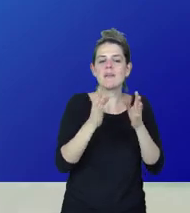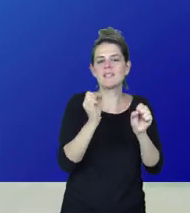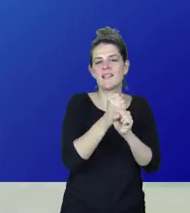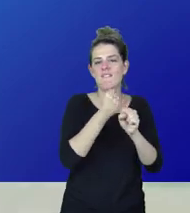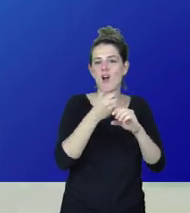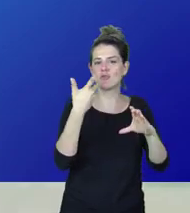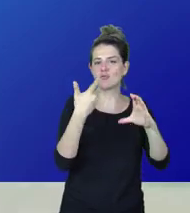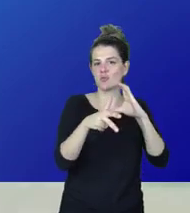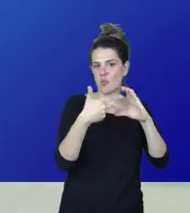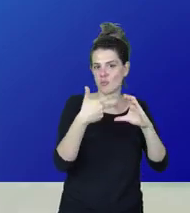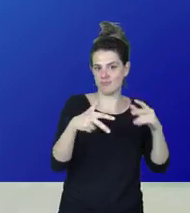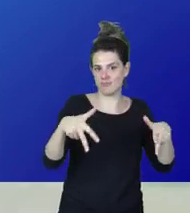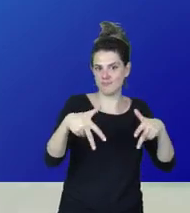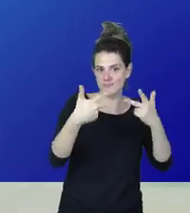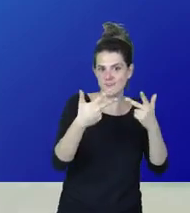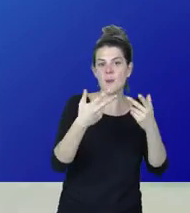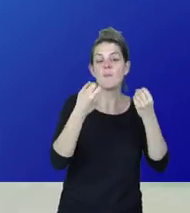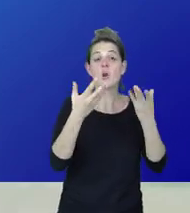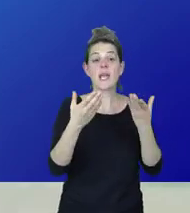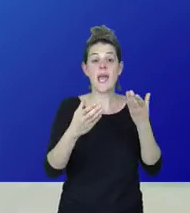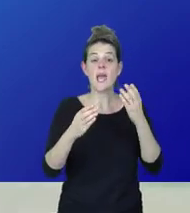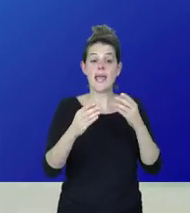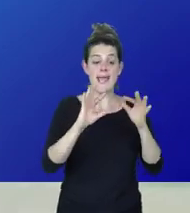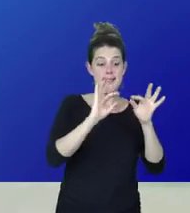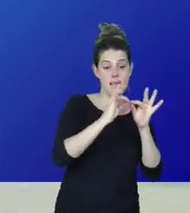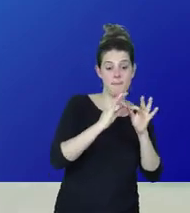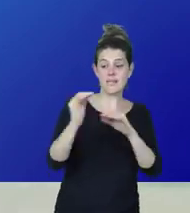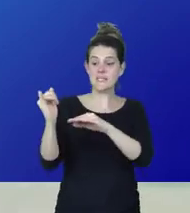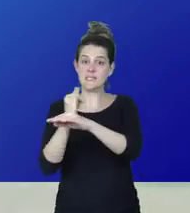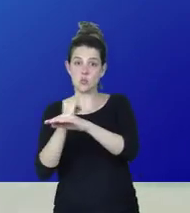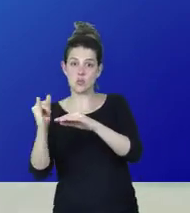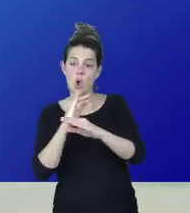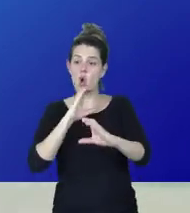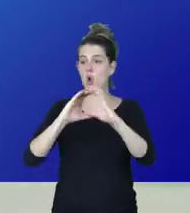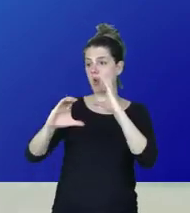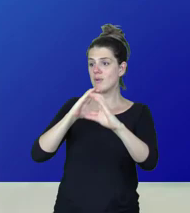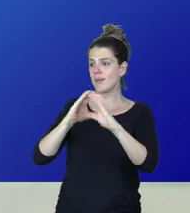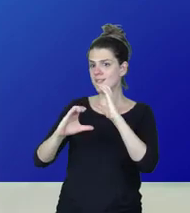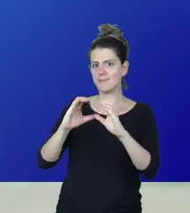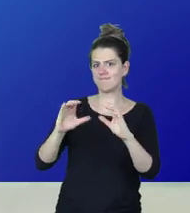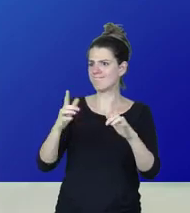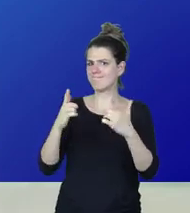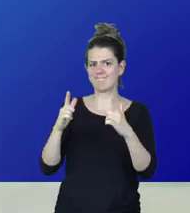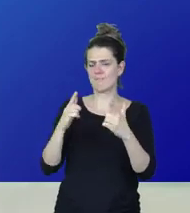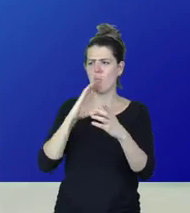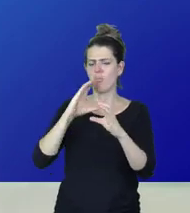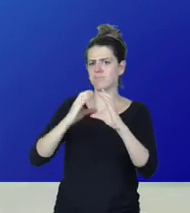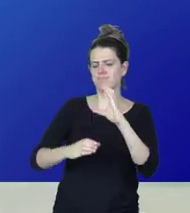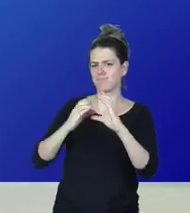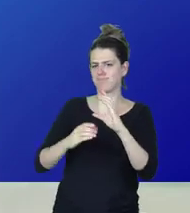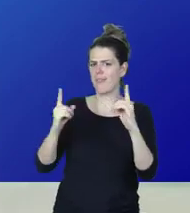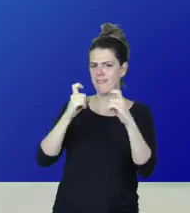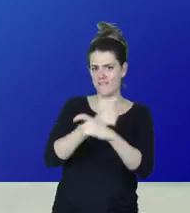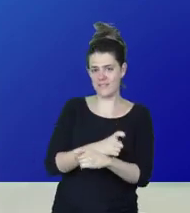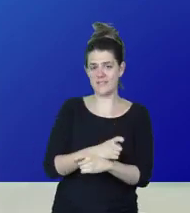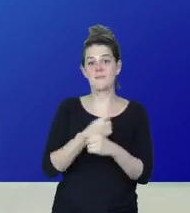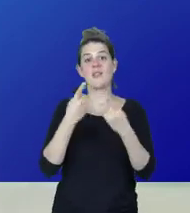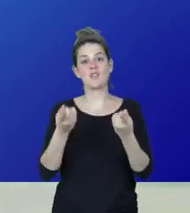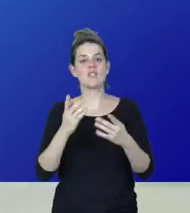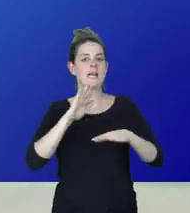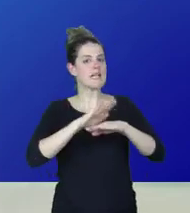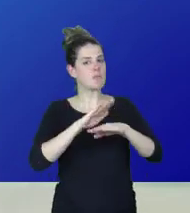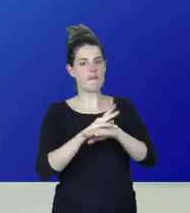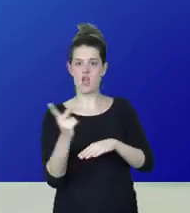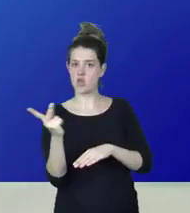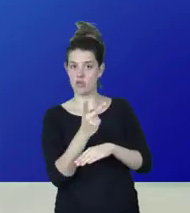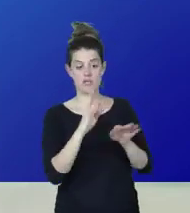pandemia porque no estaban dados los canales de comunicación tan aceitados como se podrían esperar. Entonces hay responsabilidad de